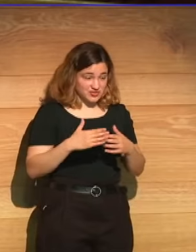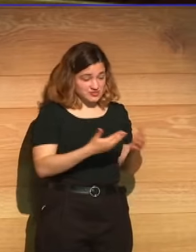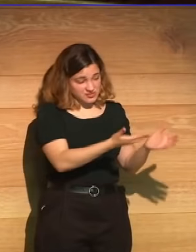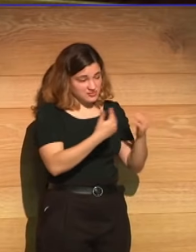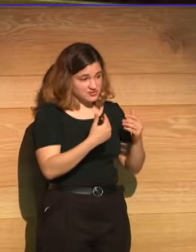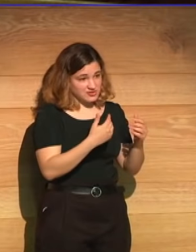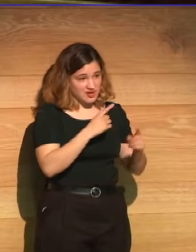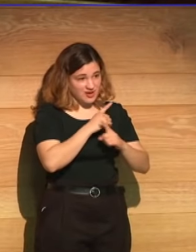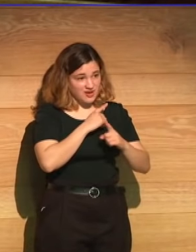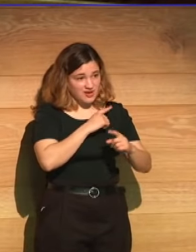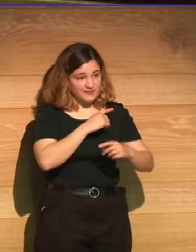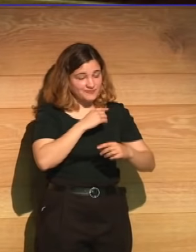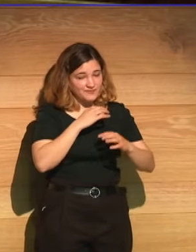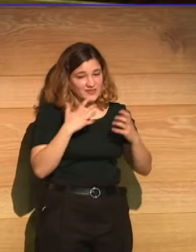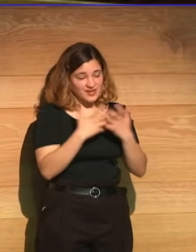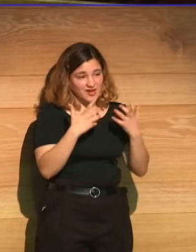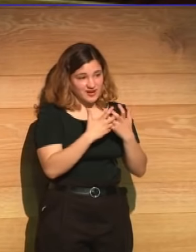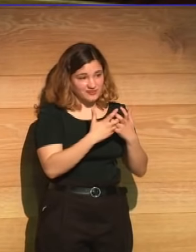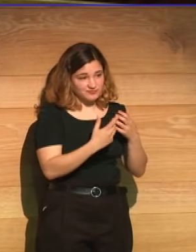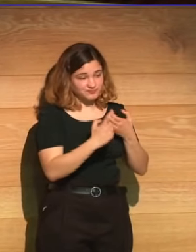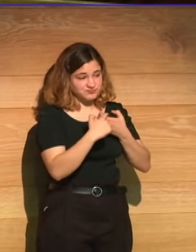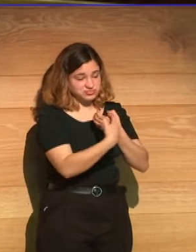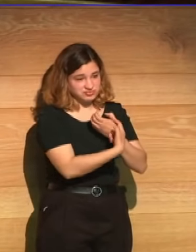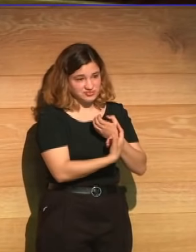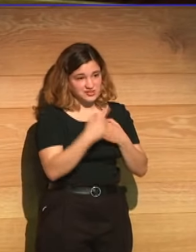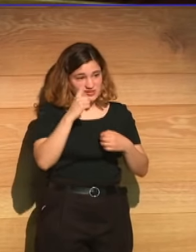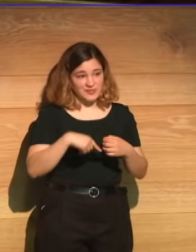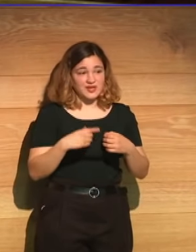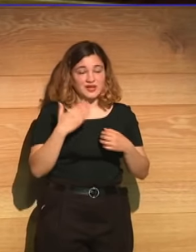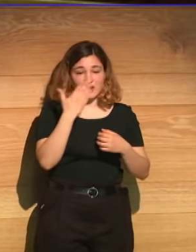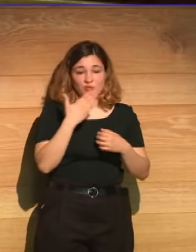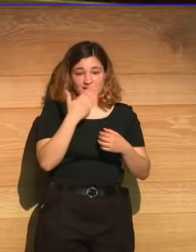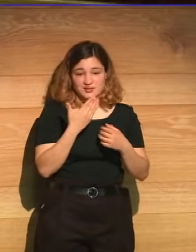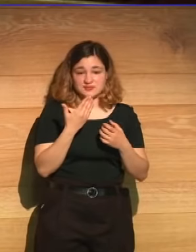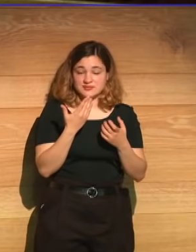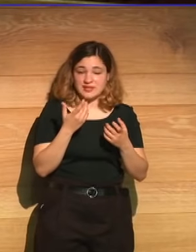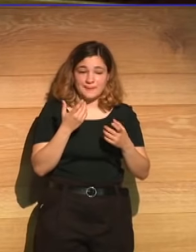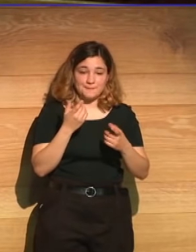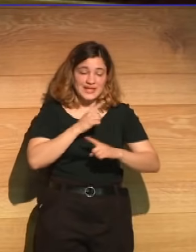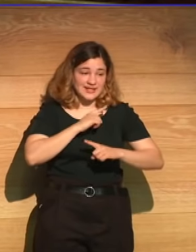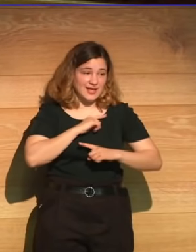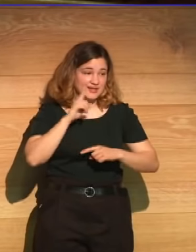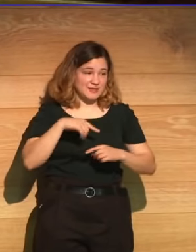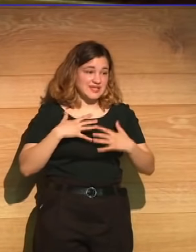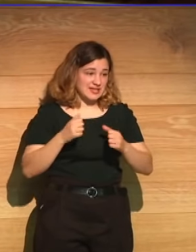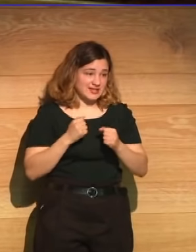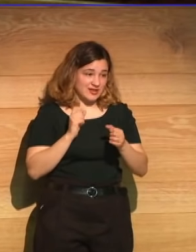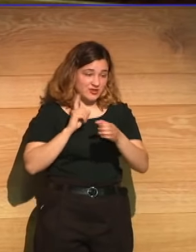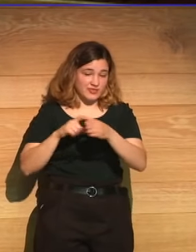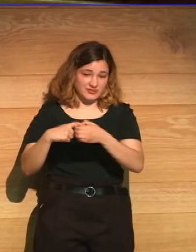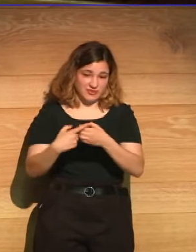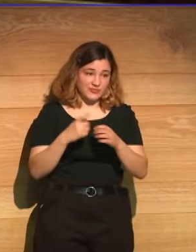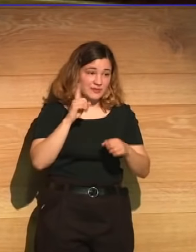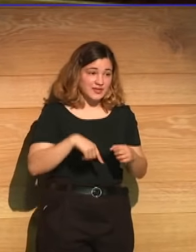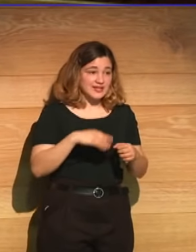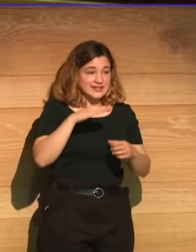grupos armados y también la ocupación de las escuelas para uso militar o para uso sanitario. Y por último, los niños y niñas con